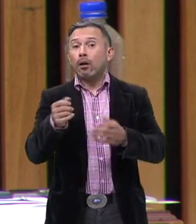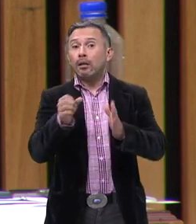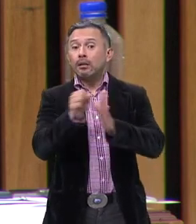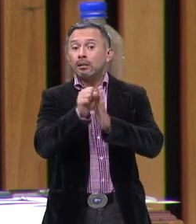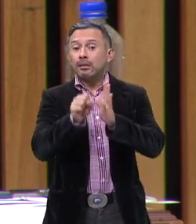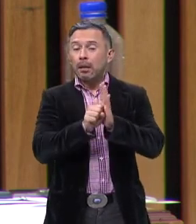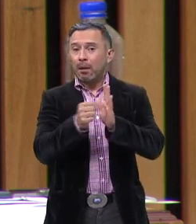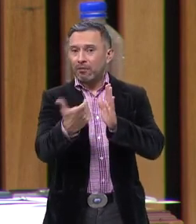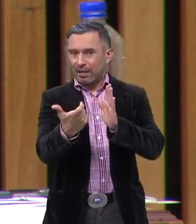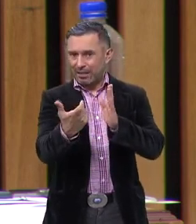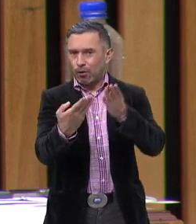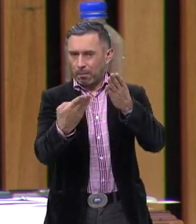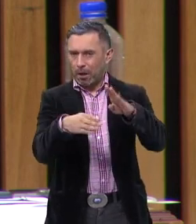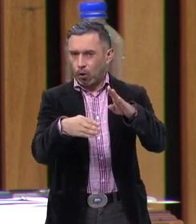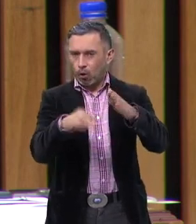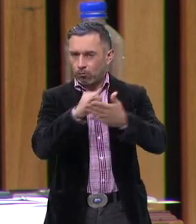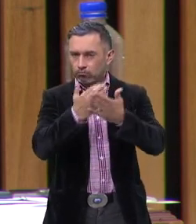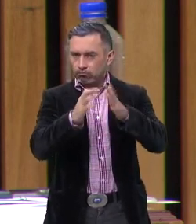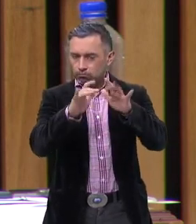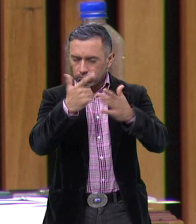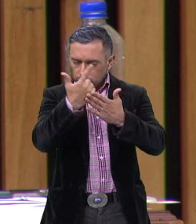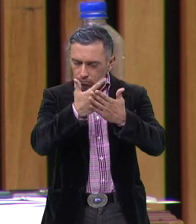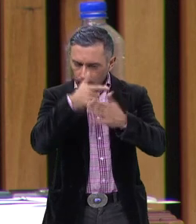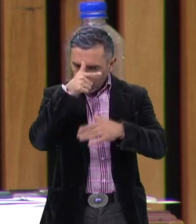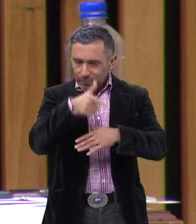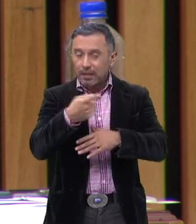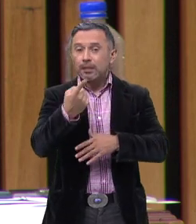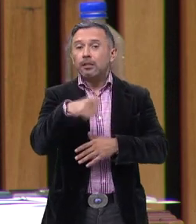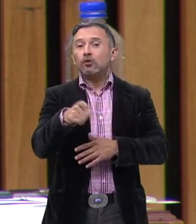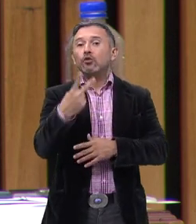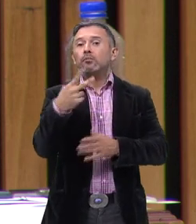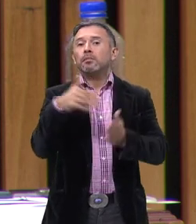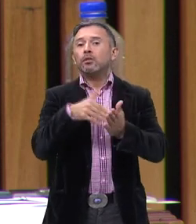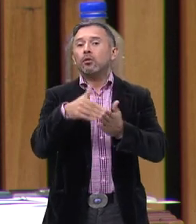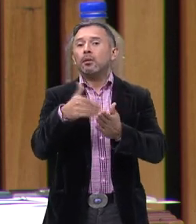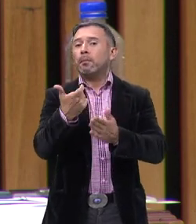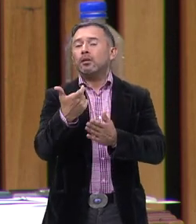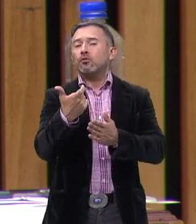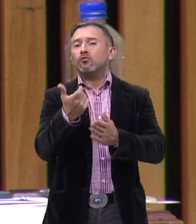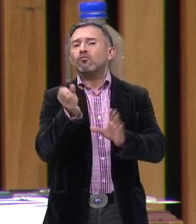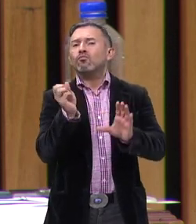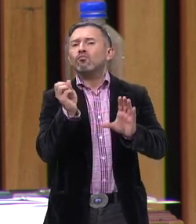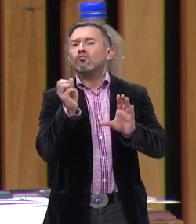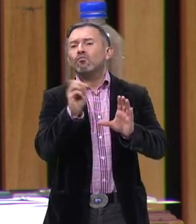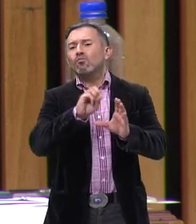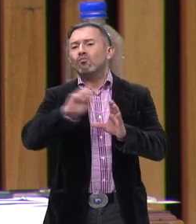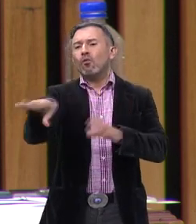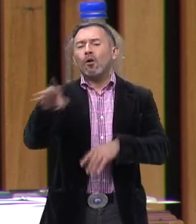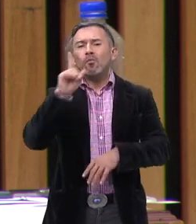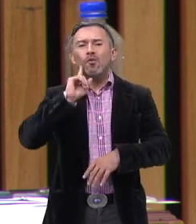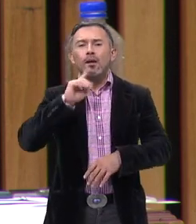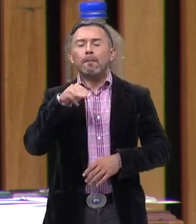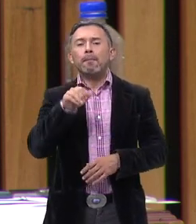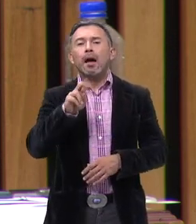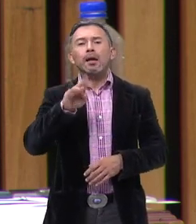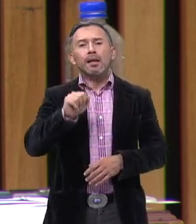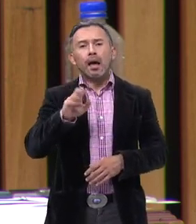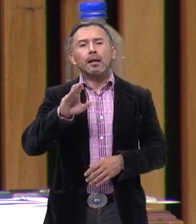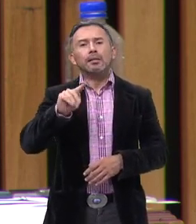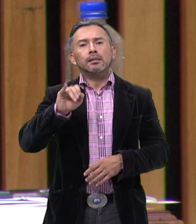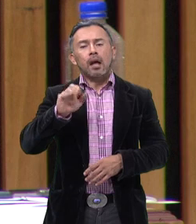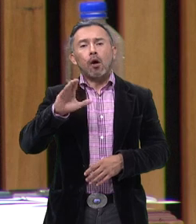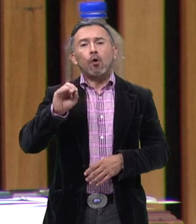se puede conocer que 102 millones se depositaron a María Cristina Martínez Corpus